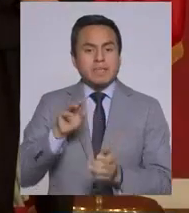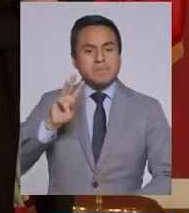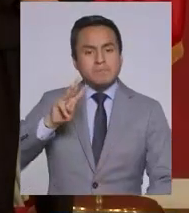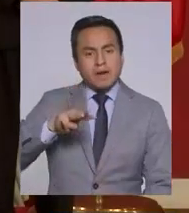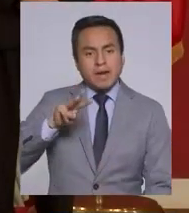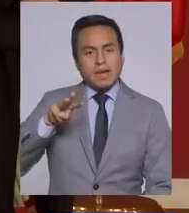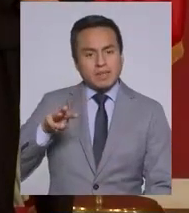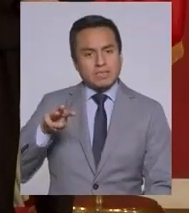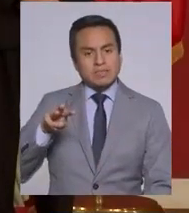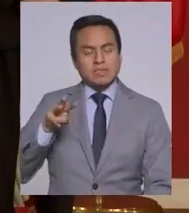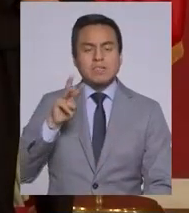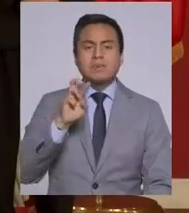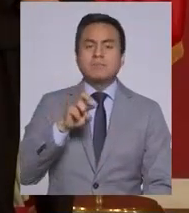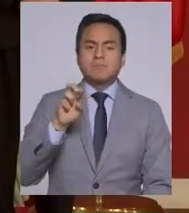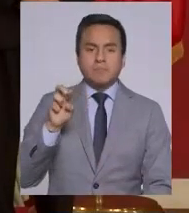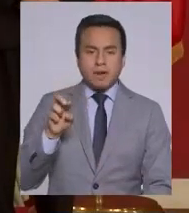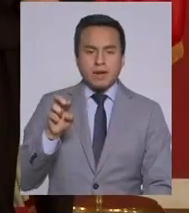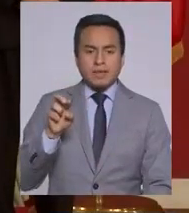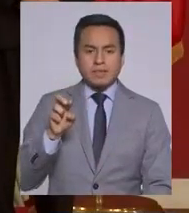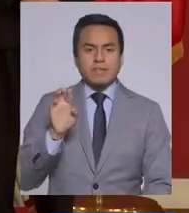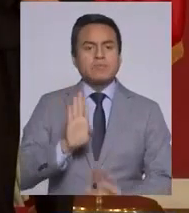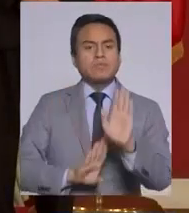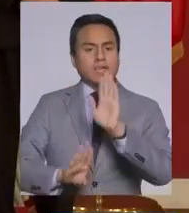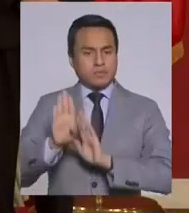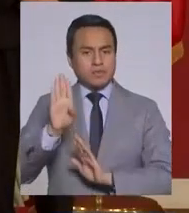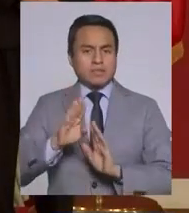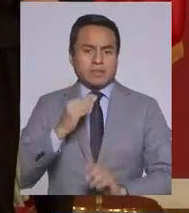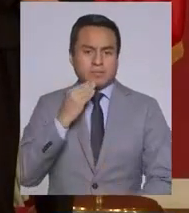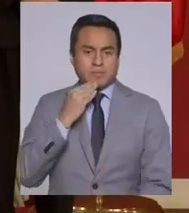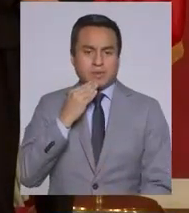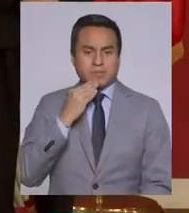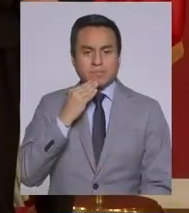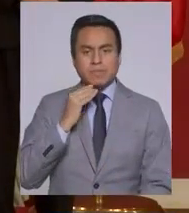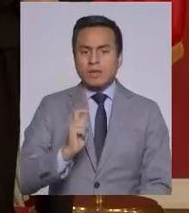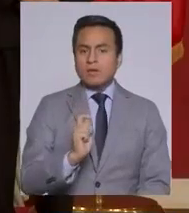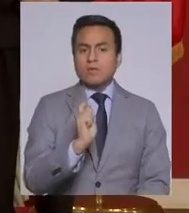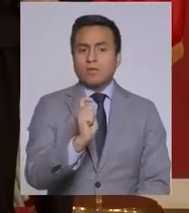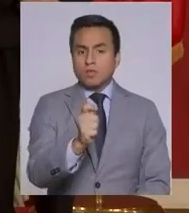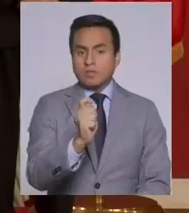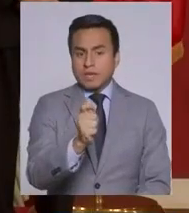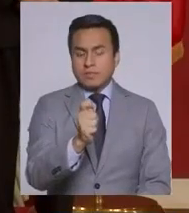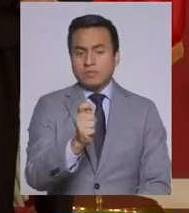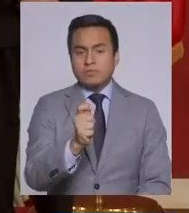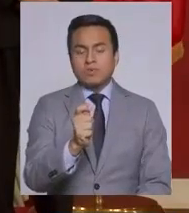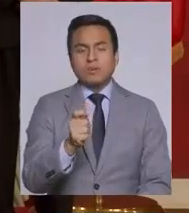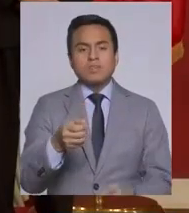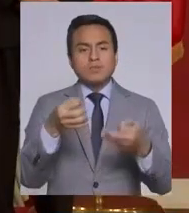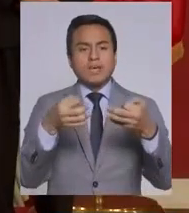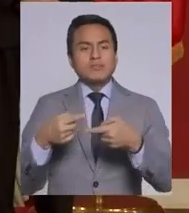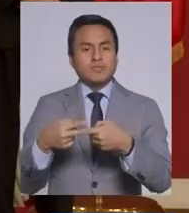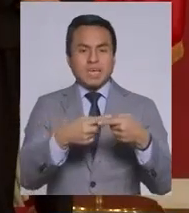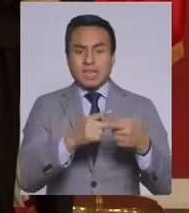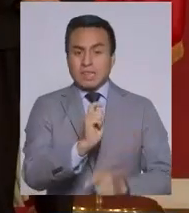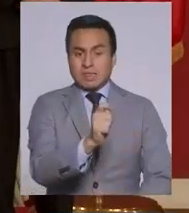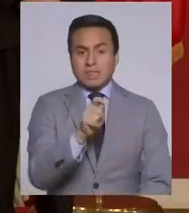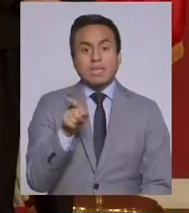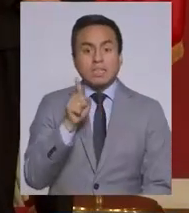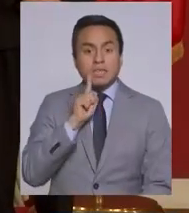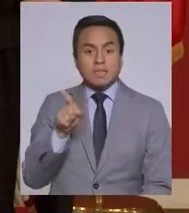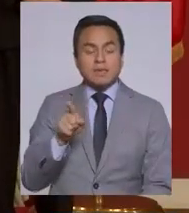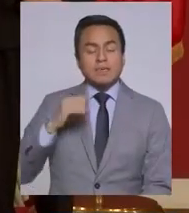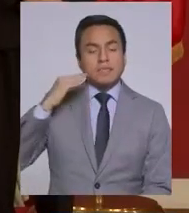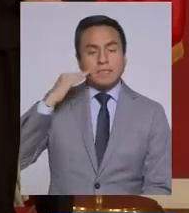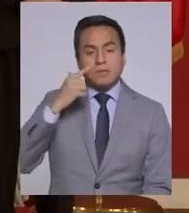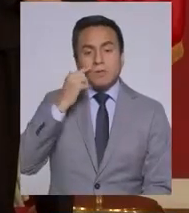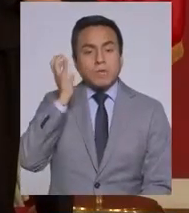madres, padres y cuidadores que cotizando en el sistema de seguridad social tienen niñas